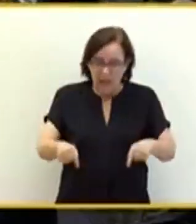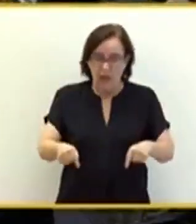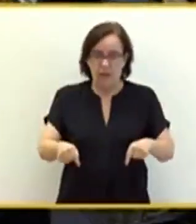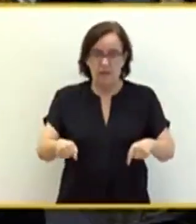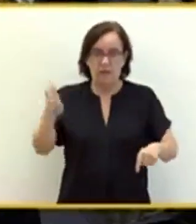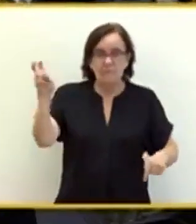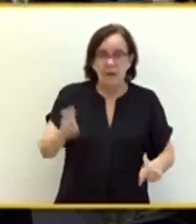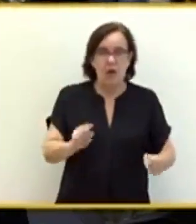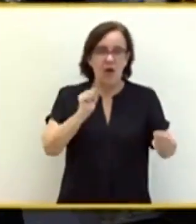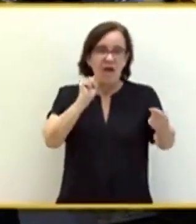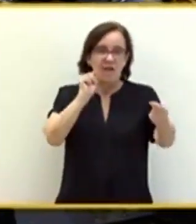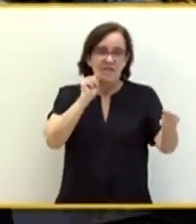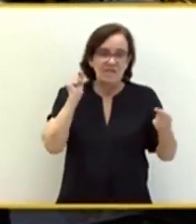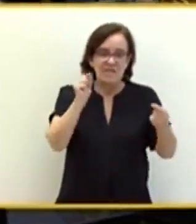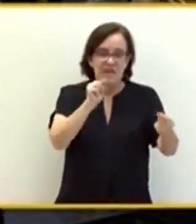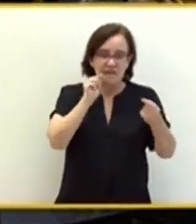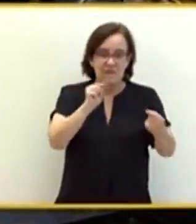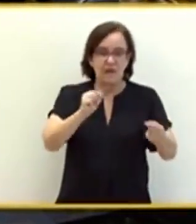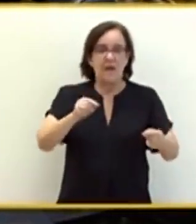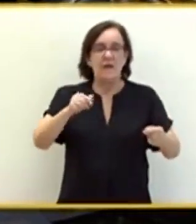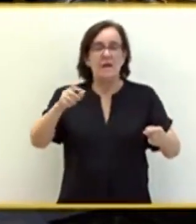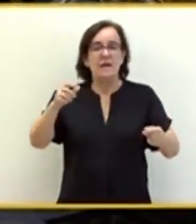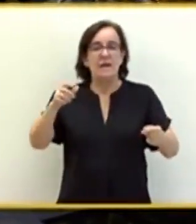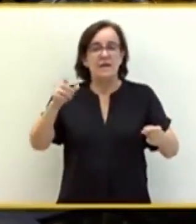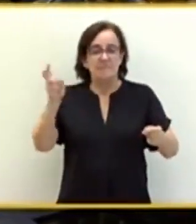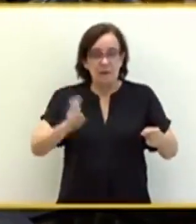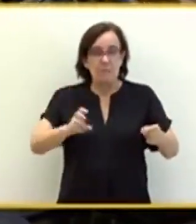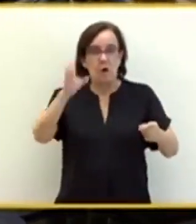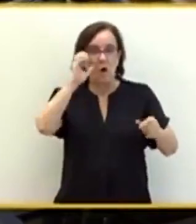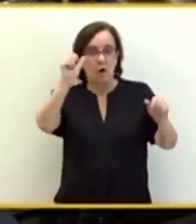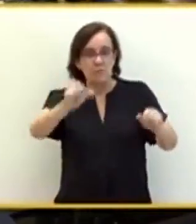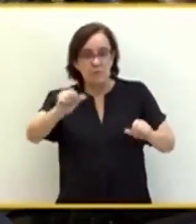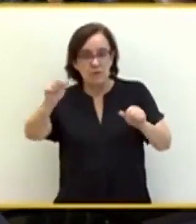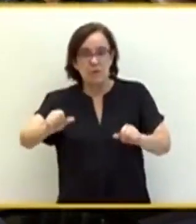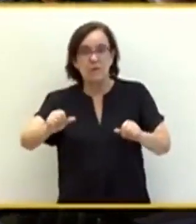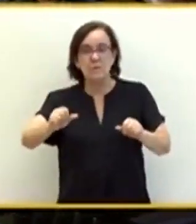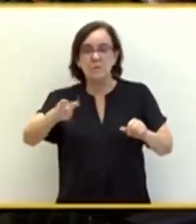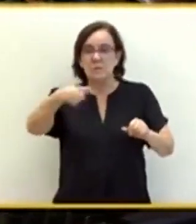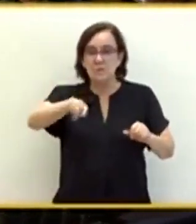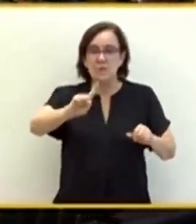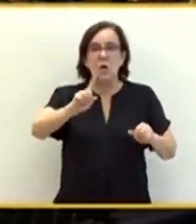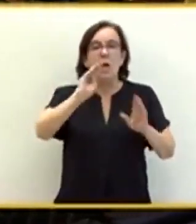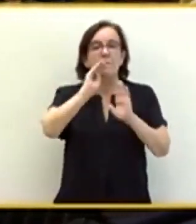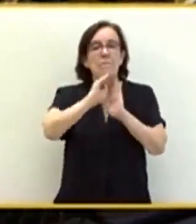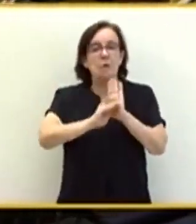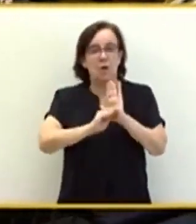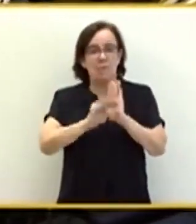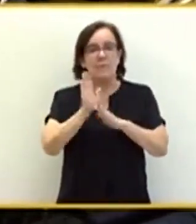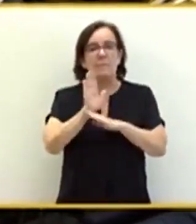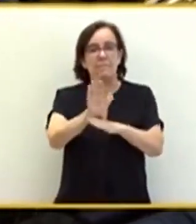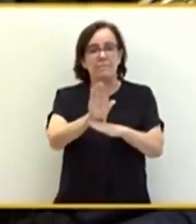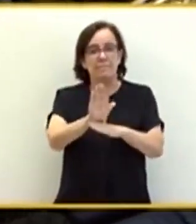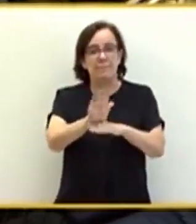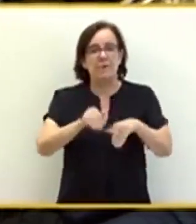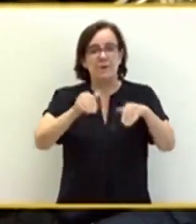venimos a debatir, venimos a escucharnos, venimos a escuchar un programa que está presentando el